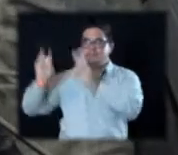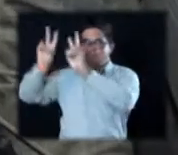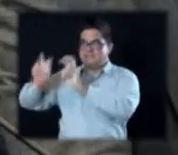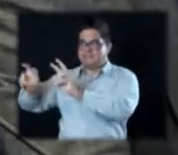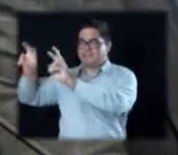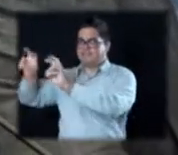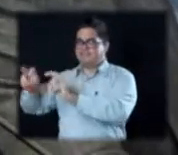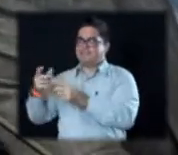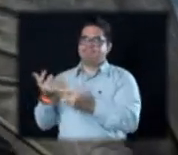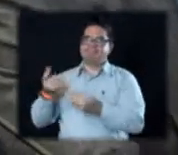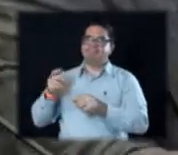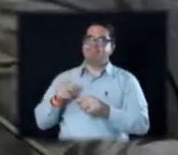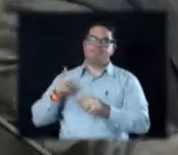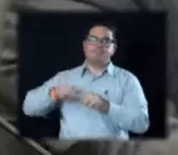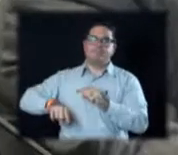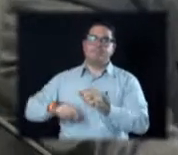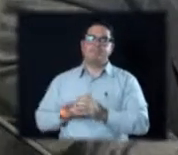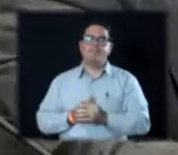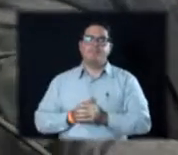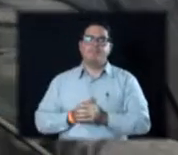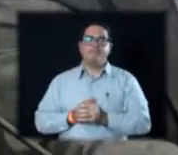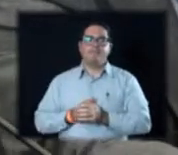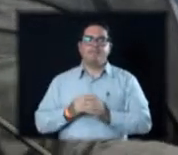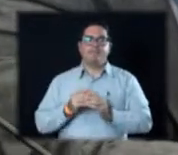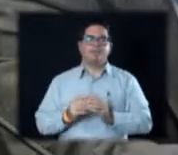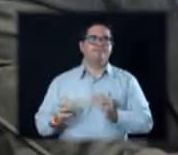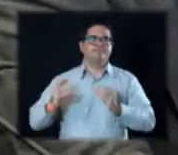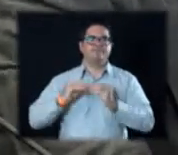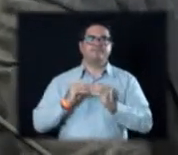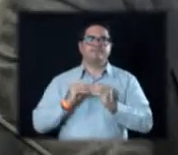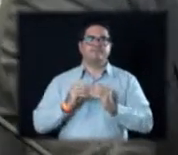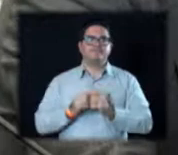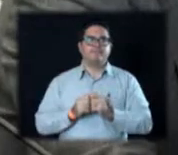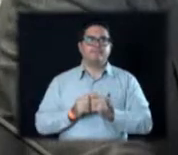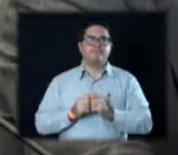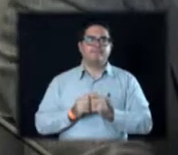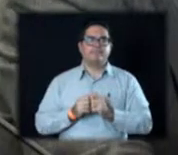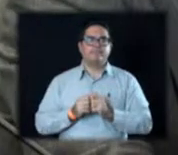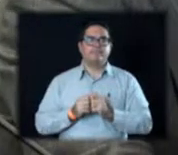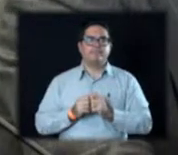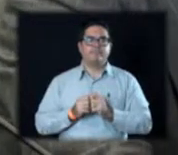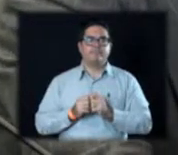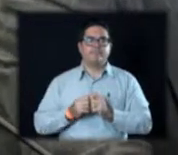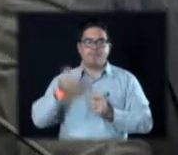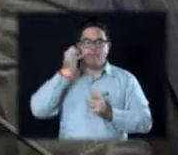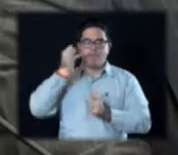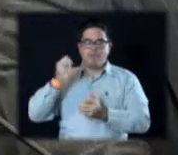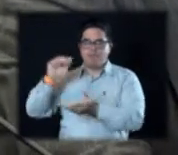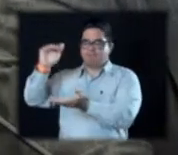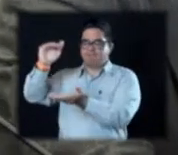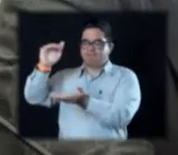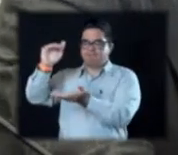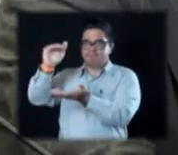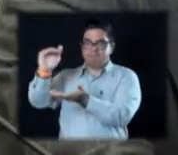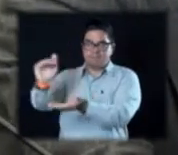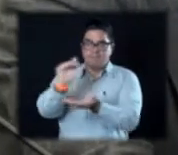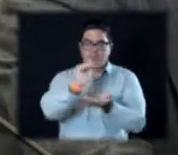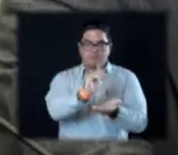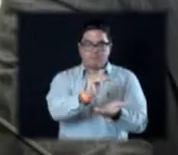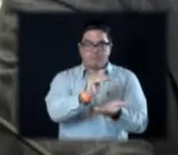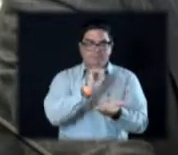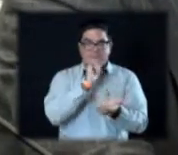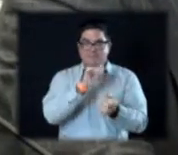separadas del Estado Libre Asociado y que no se pueden accesar fácilmente. Más aún, en algunos